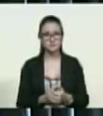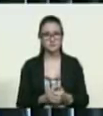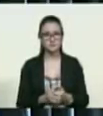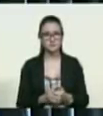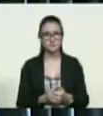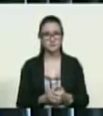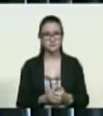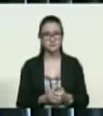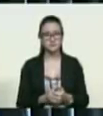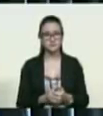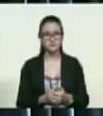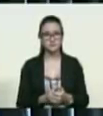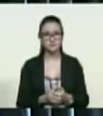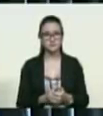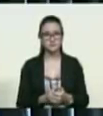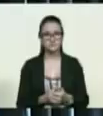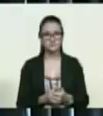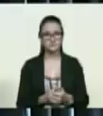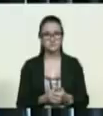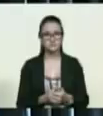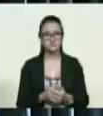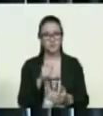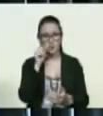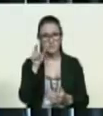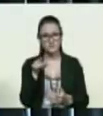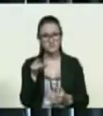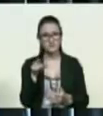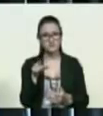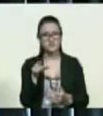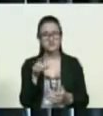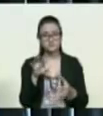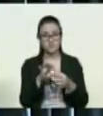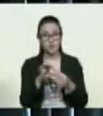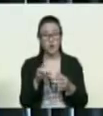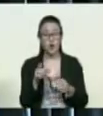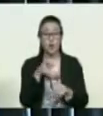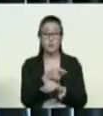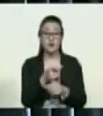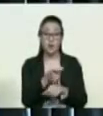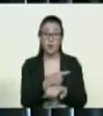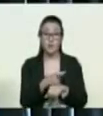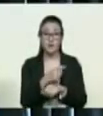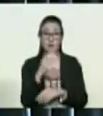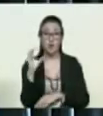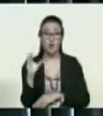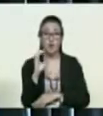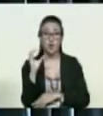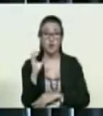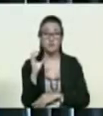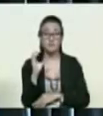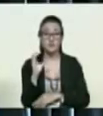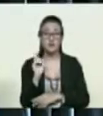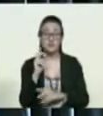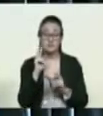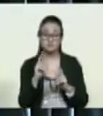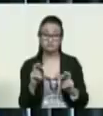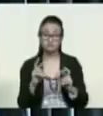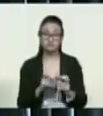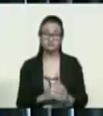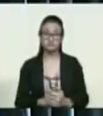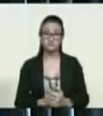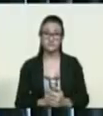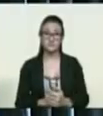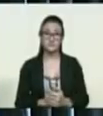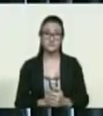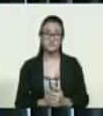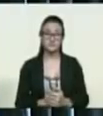esté involucrado en el magnicidio en grado de frustración obliga al gobierno de Colombia al menos a investigar. Es lo que